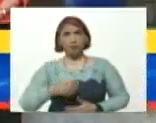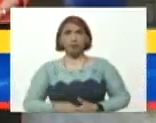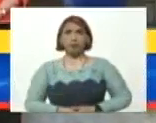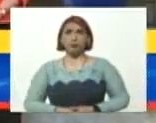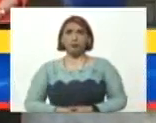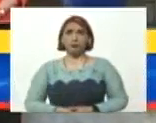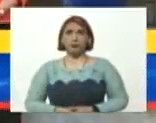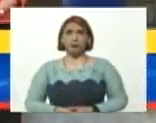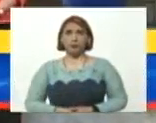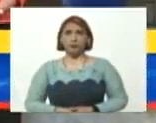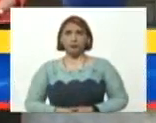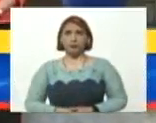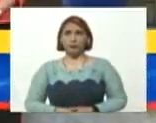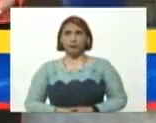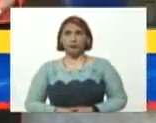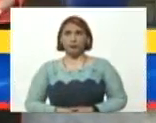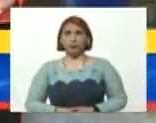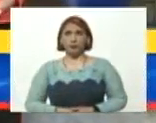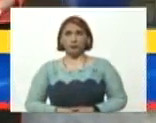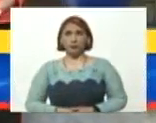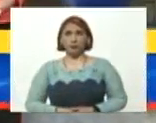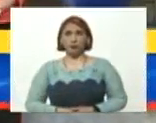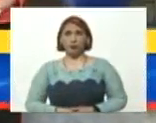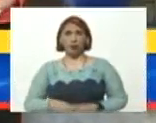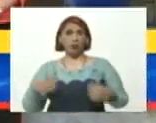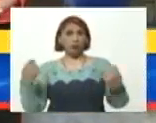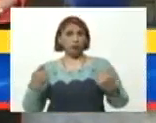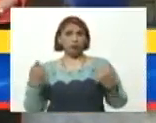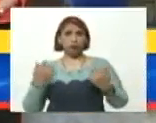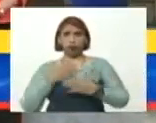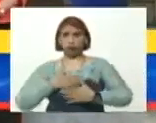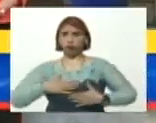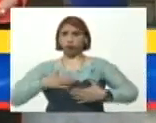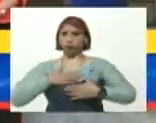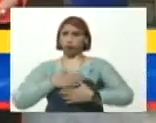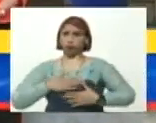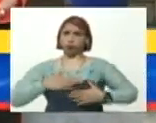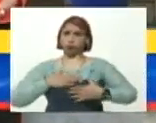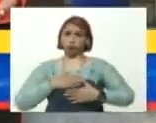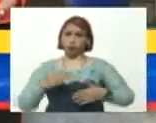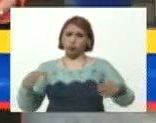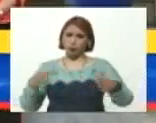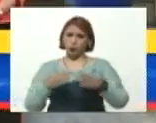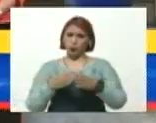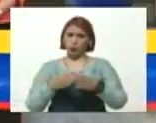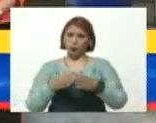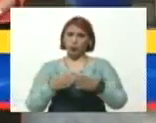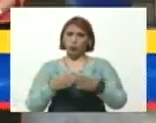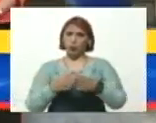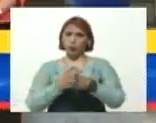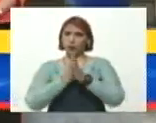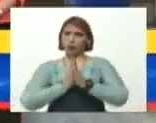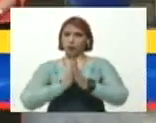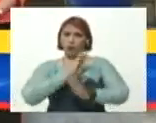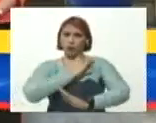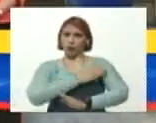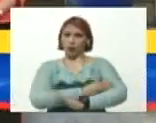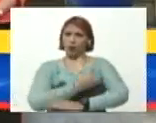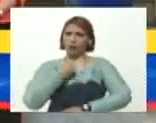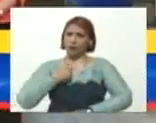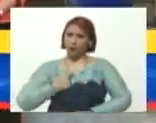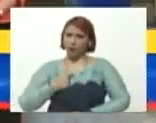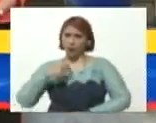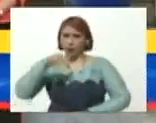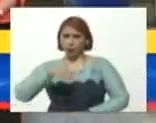sido una jornada bastante agradable. Y espero que se fortalezca, como me dijo aquí en